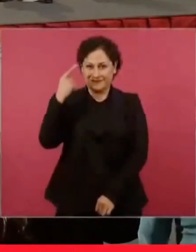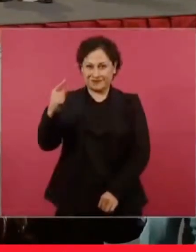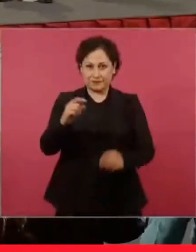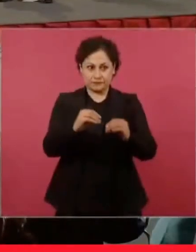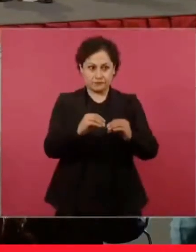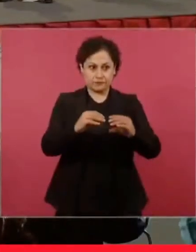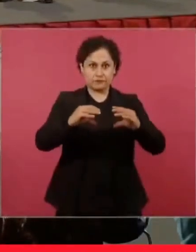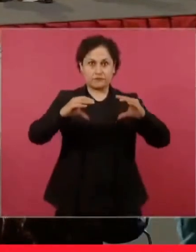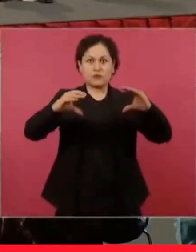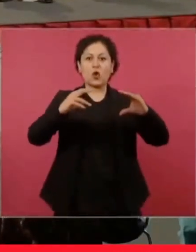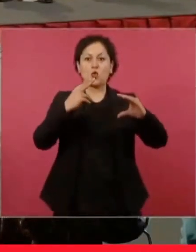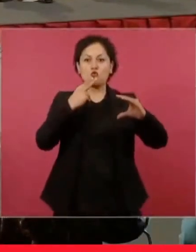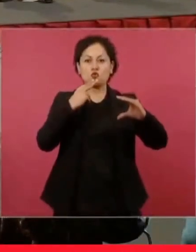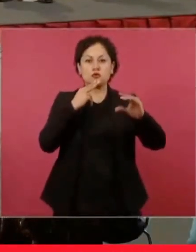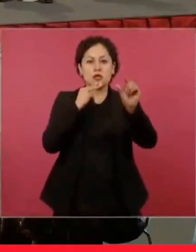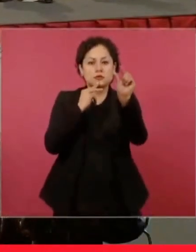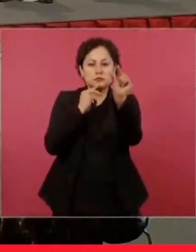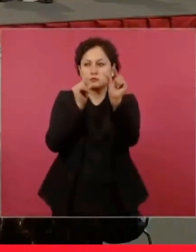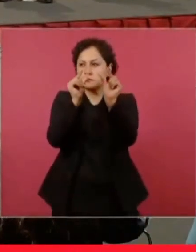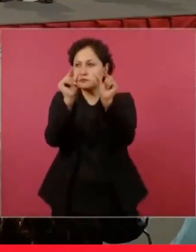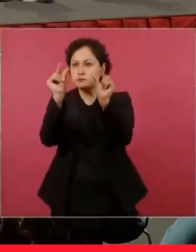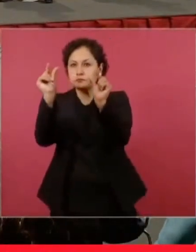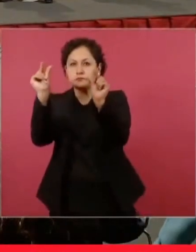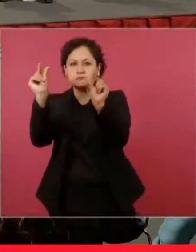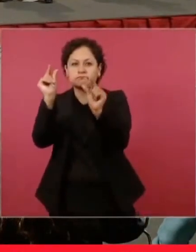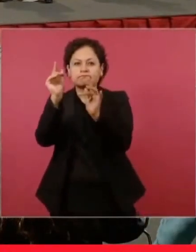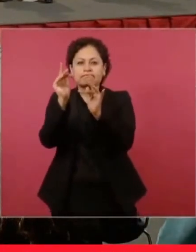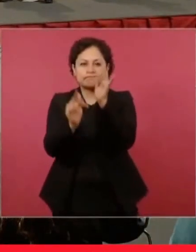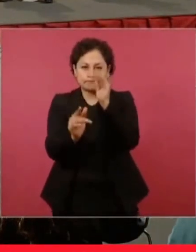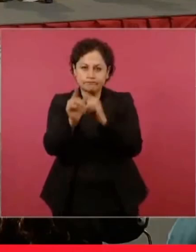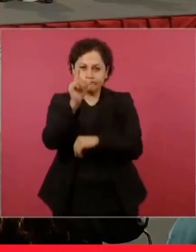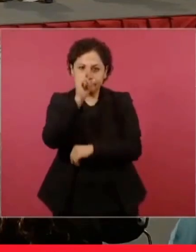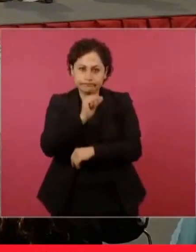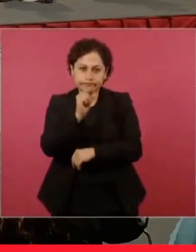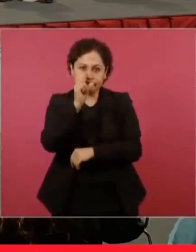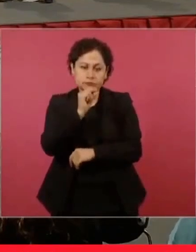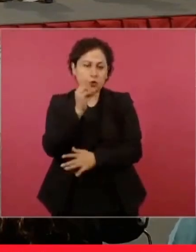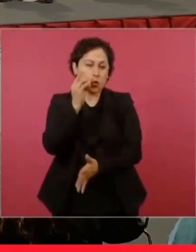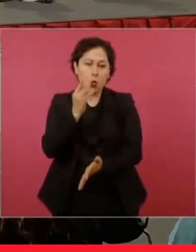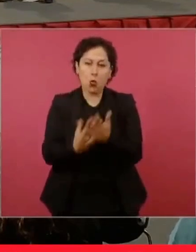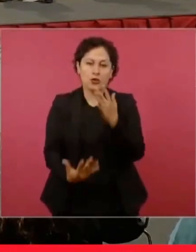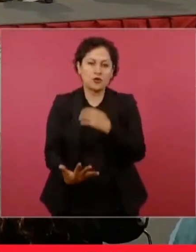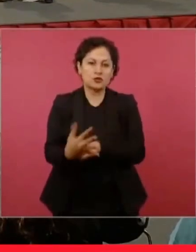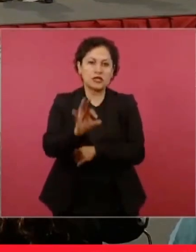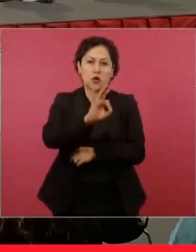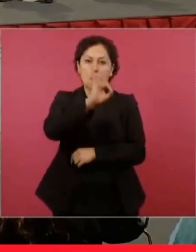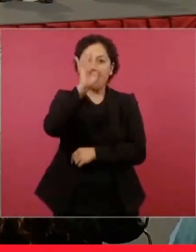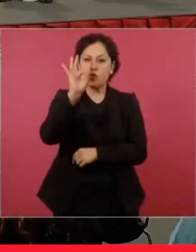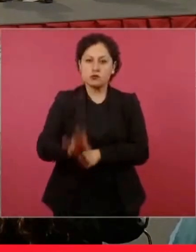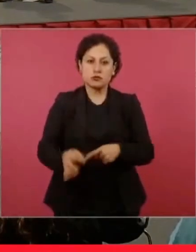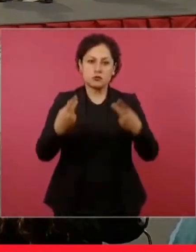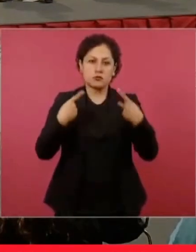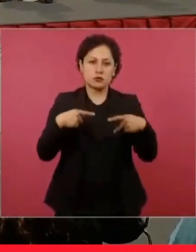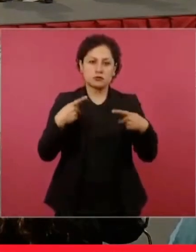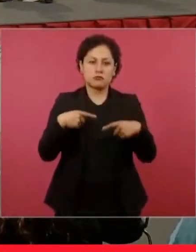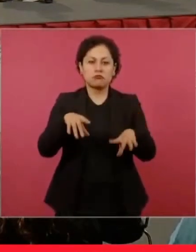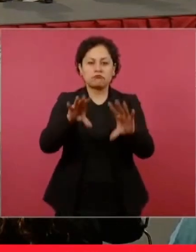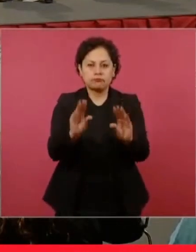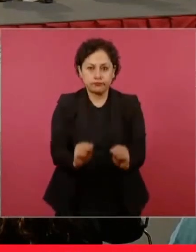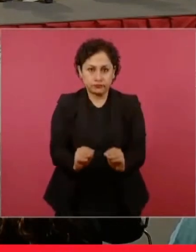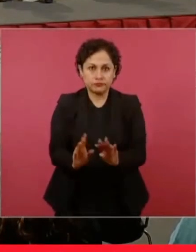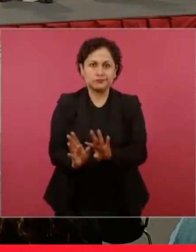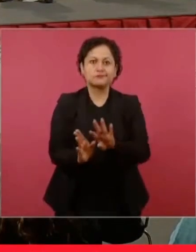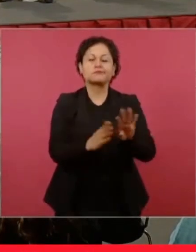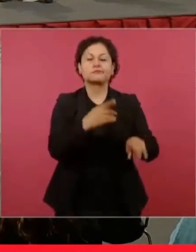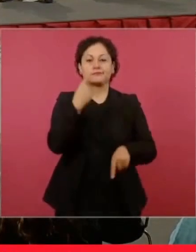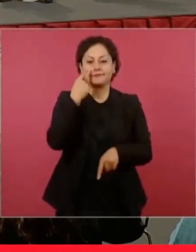instantáneo determinado de la demanda máxima han sido exclusivamente al 5% de los usuarios. En la siguiente diapositiva veremos el detalle. Esto